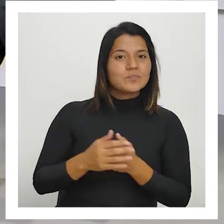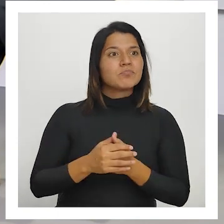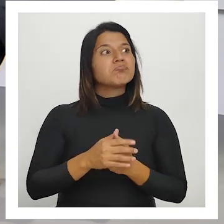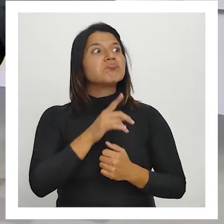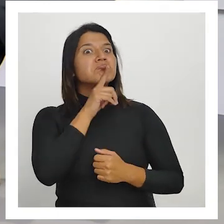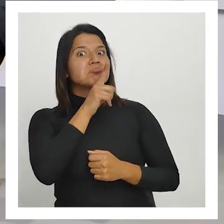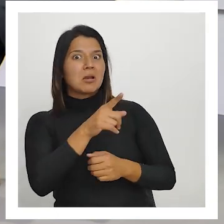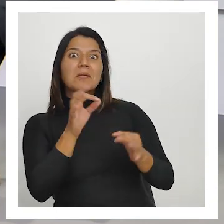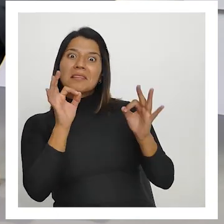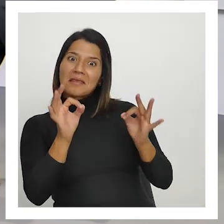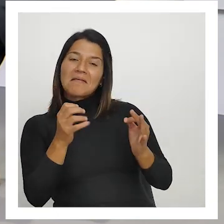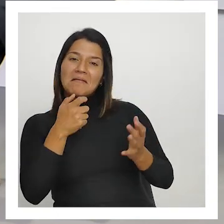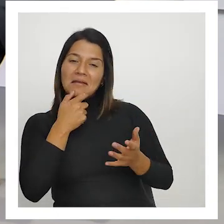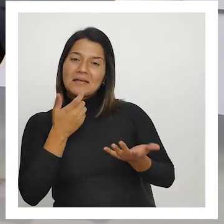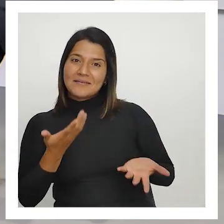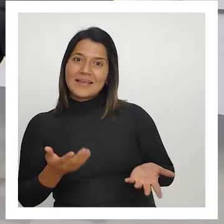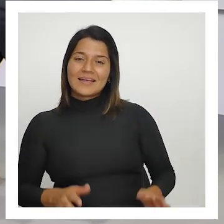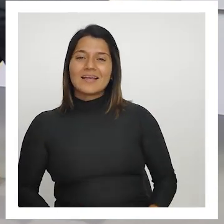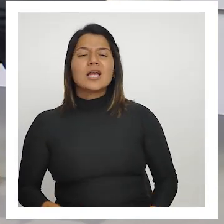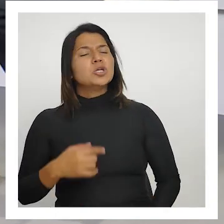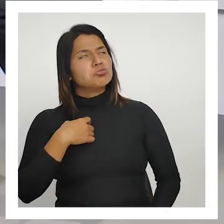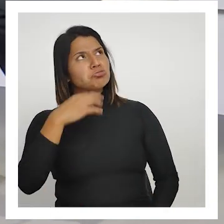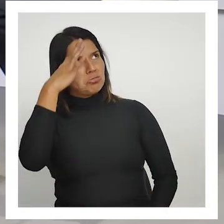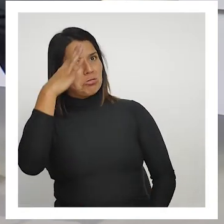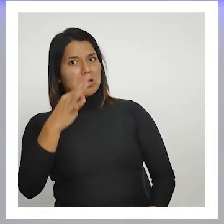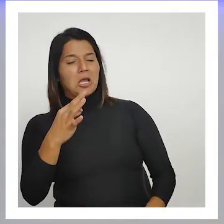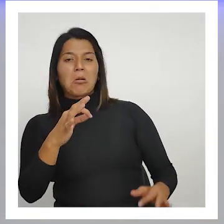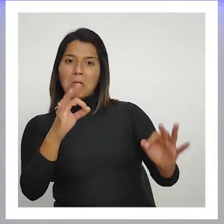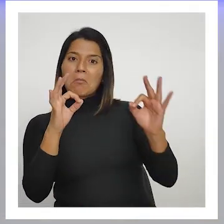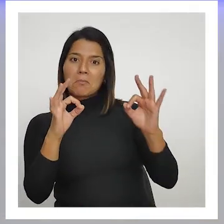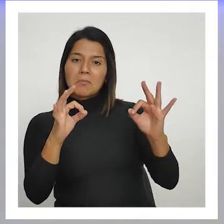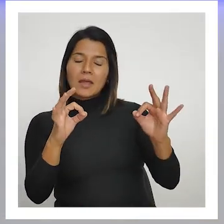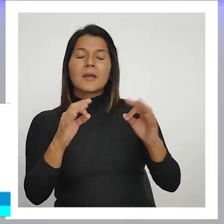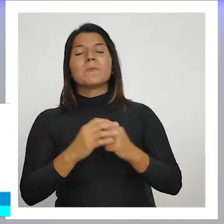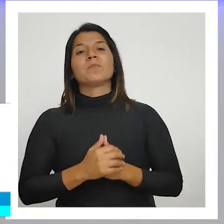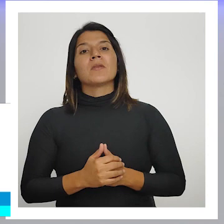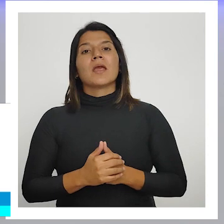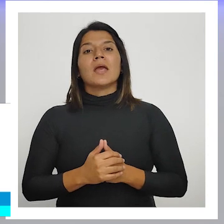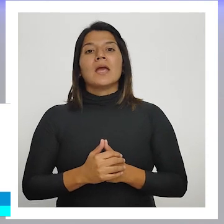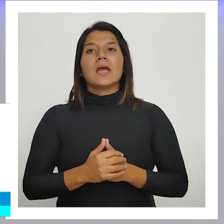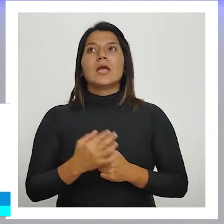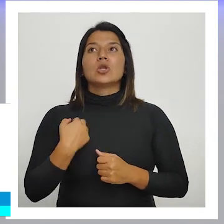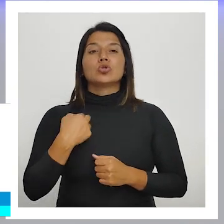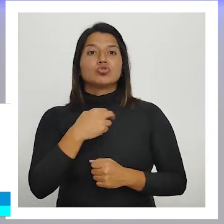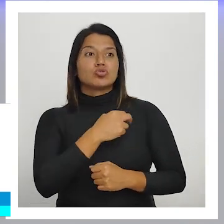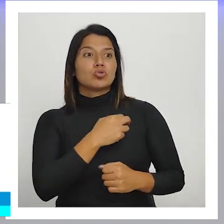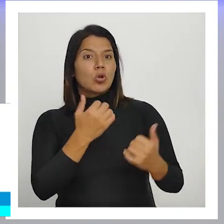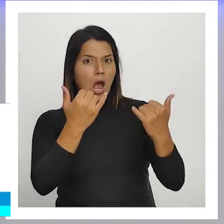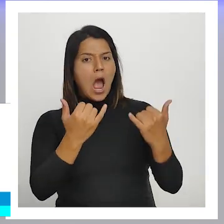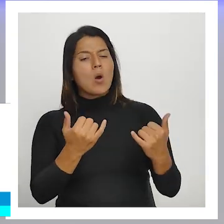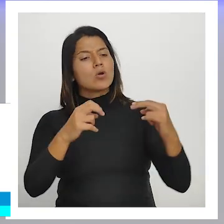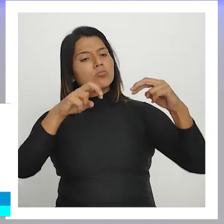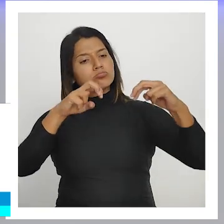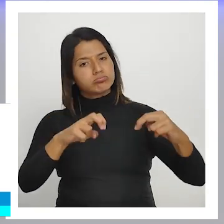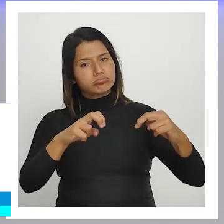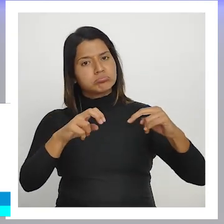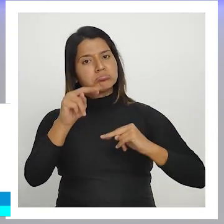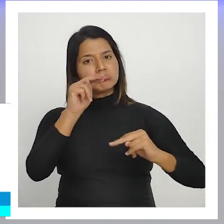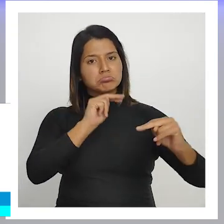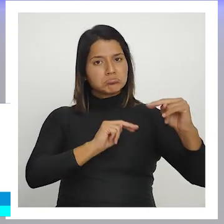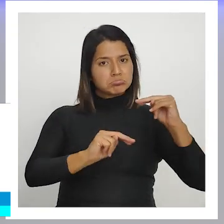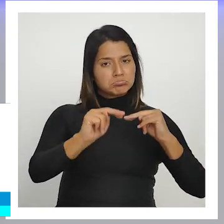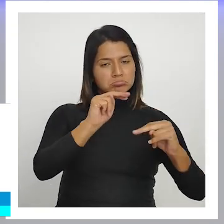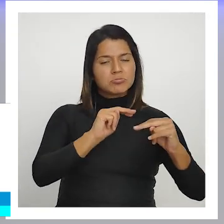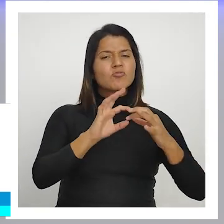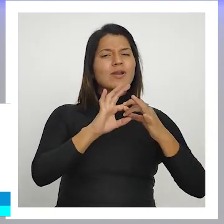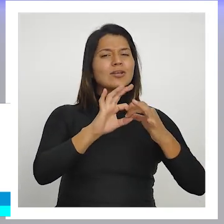Nos ha ido muy bien. Creo que nos ha ido muy bien. Estamos sentados en la mesa de negociación de lo que